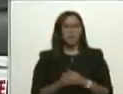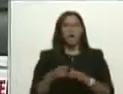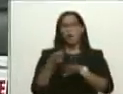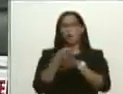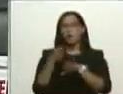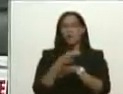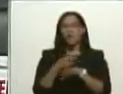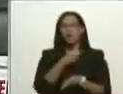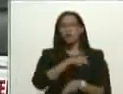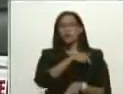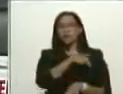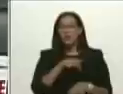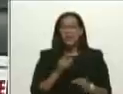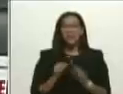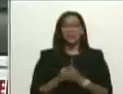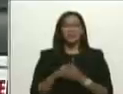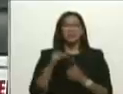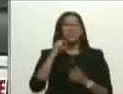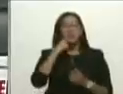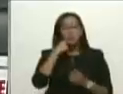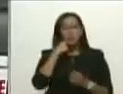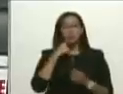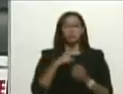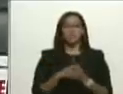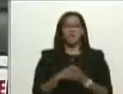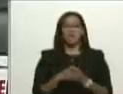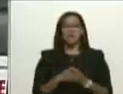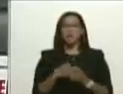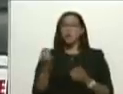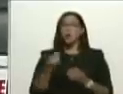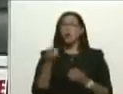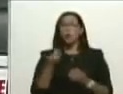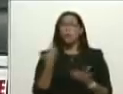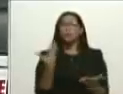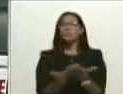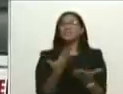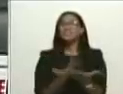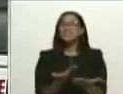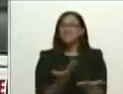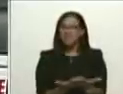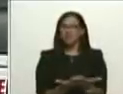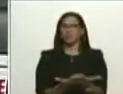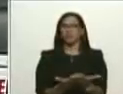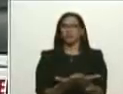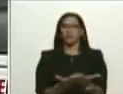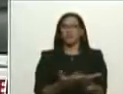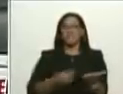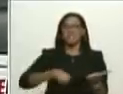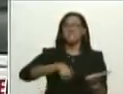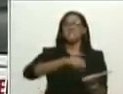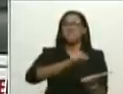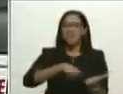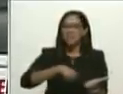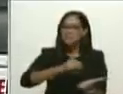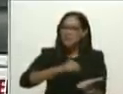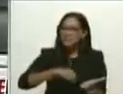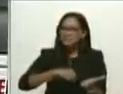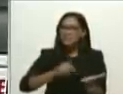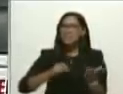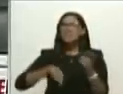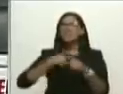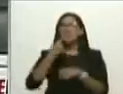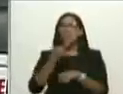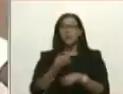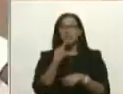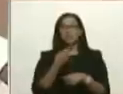Noruega, al gobierno de Rusia, como garantes, como veedores, y firmas, y después dices que no